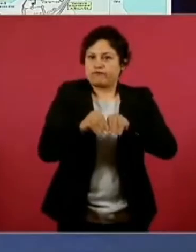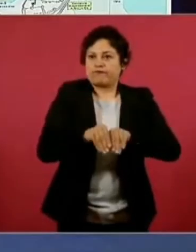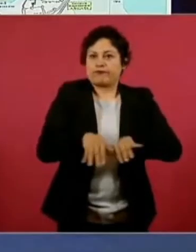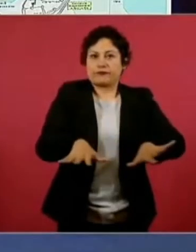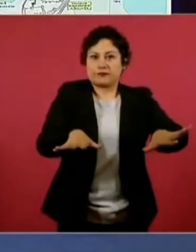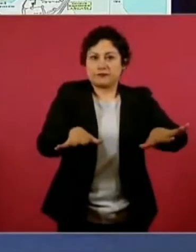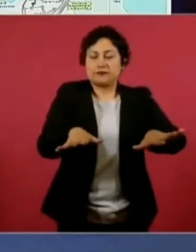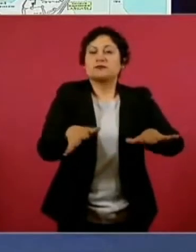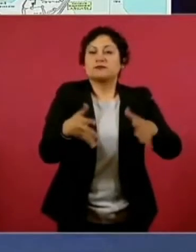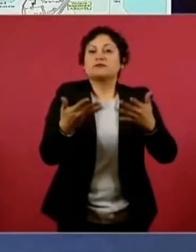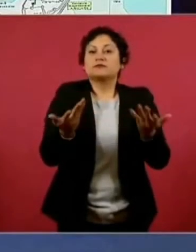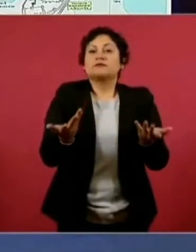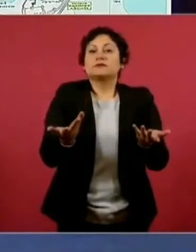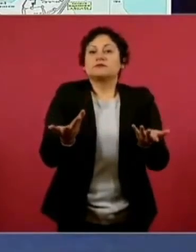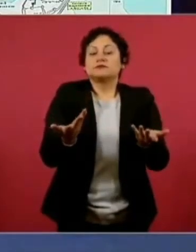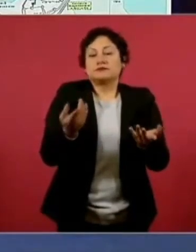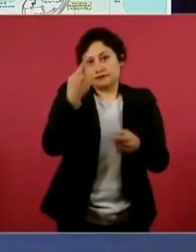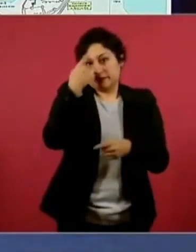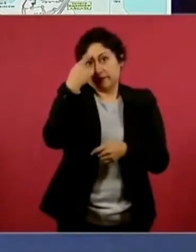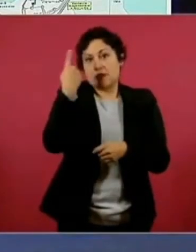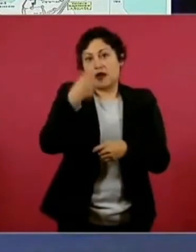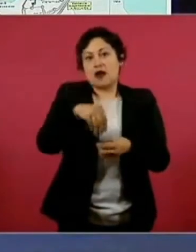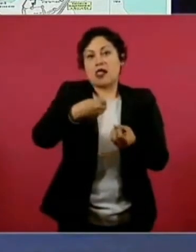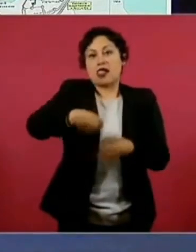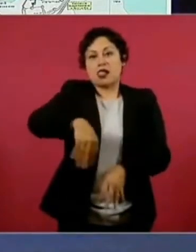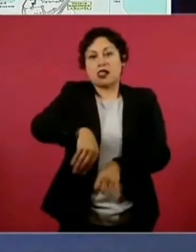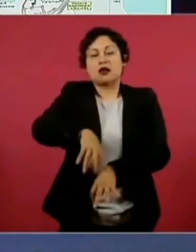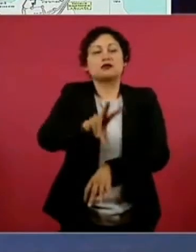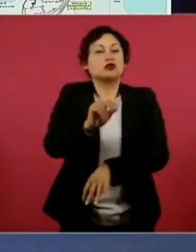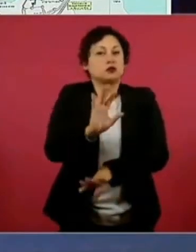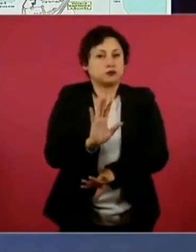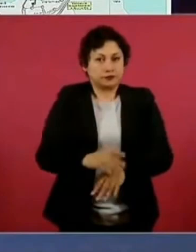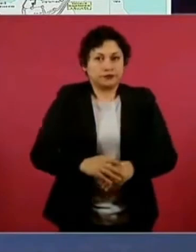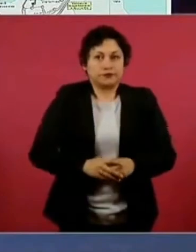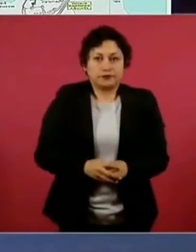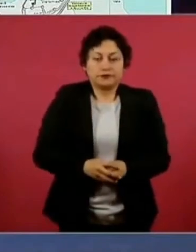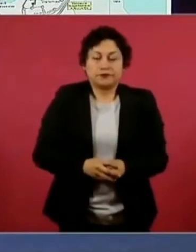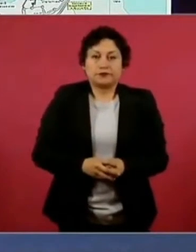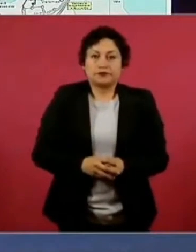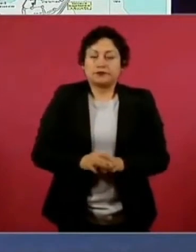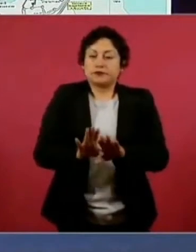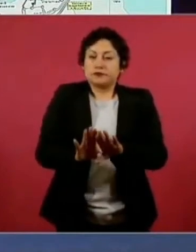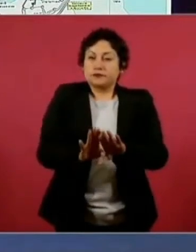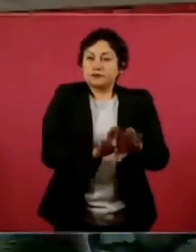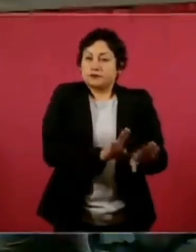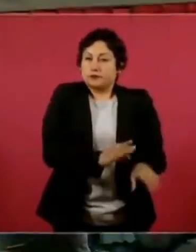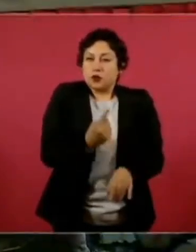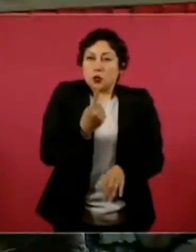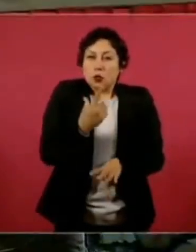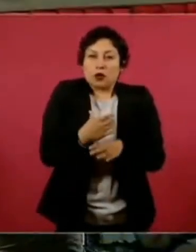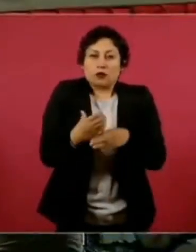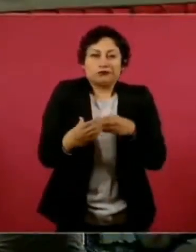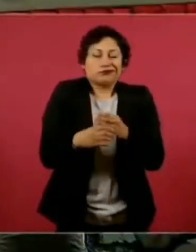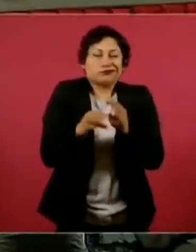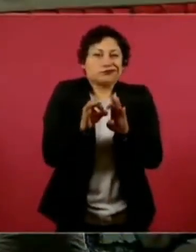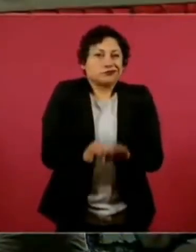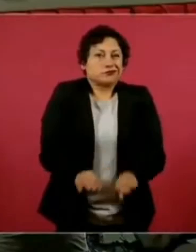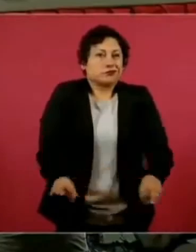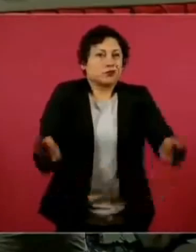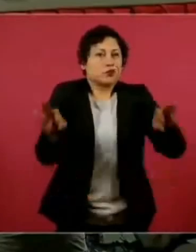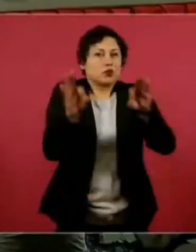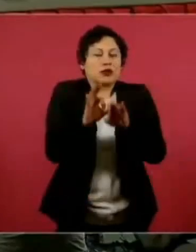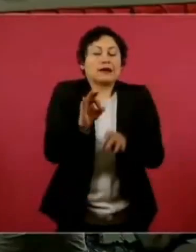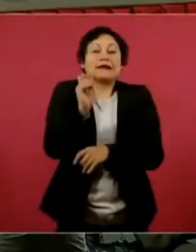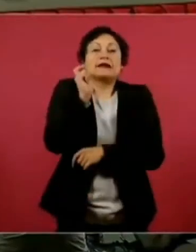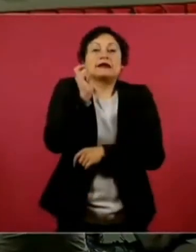nuestras pérdidas muy bajas. El punto crítico, y creo que es muy importante retomar, es la cuestión de lo